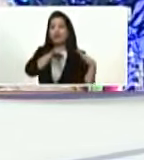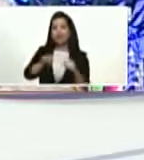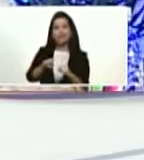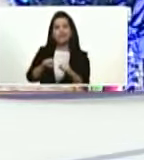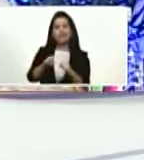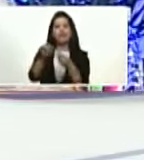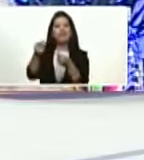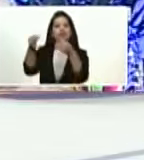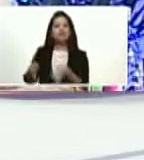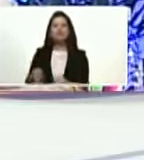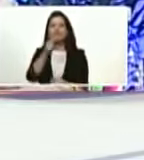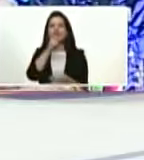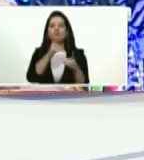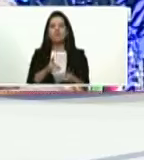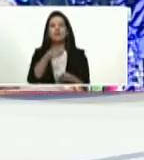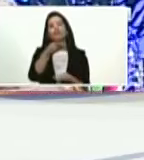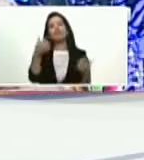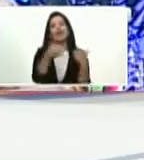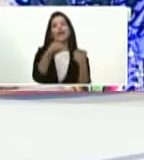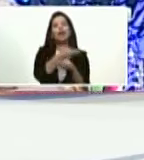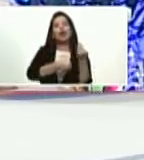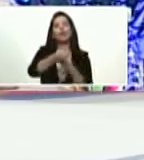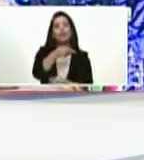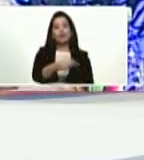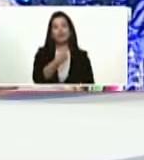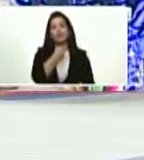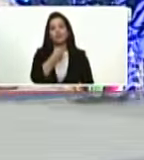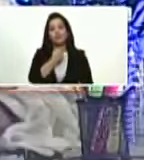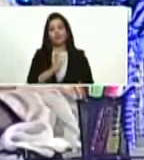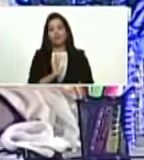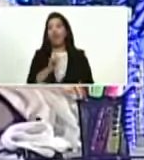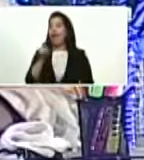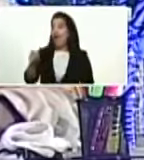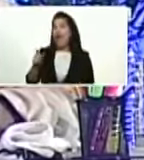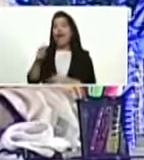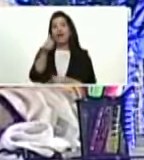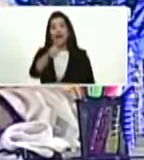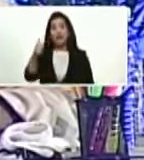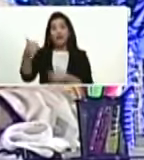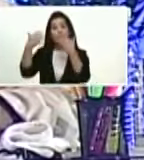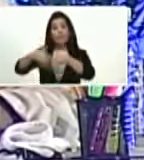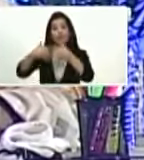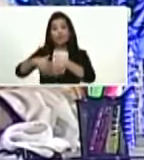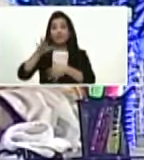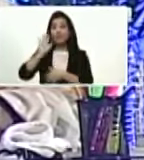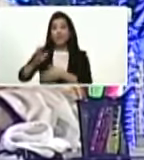Entonces, cada empresa debe articular